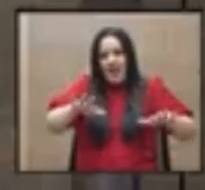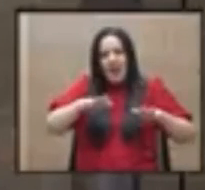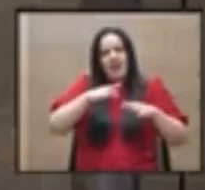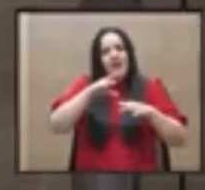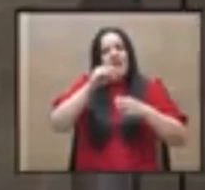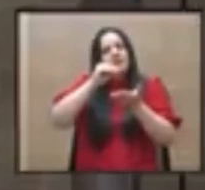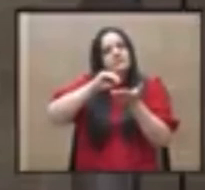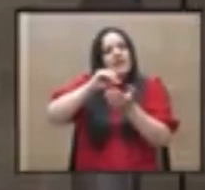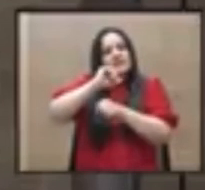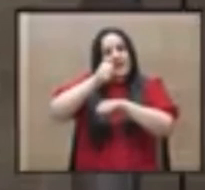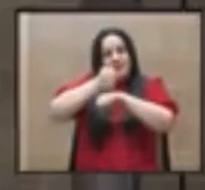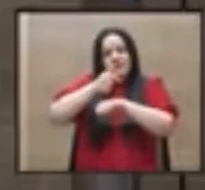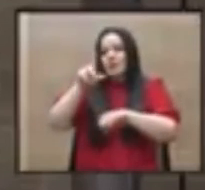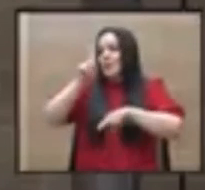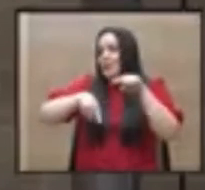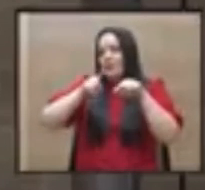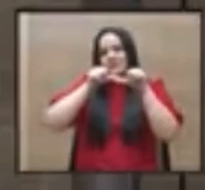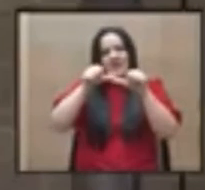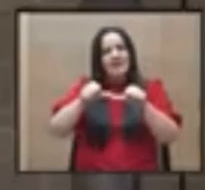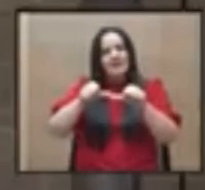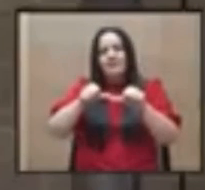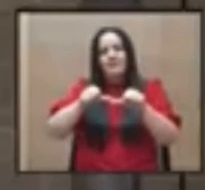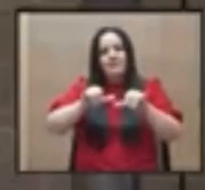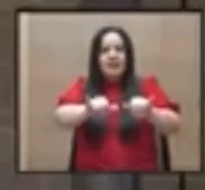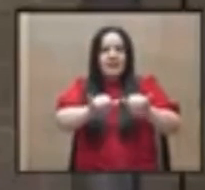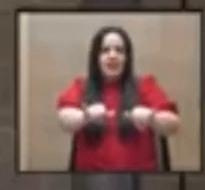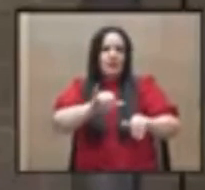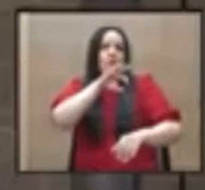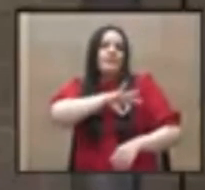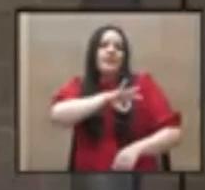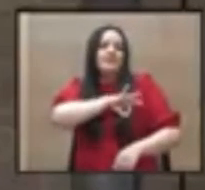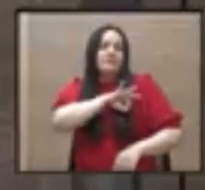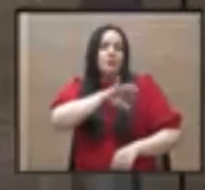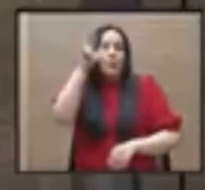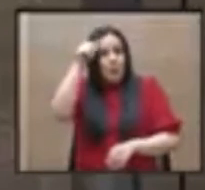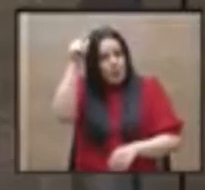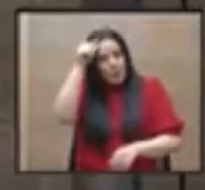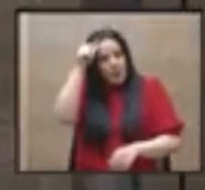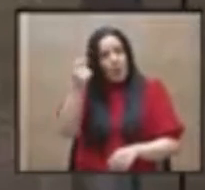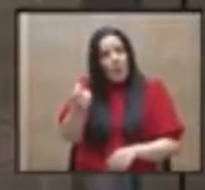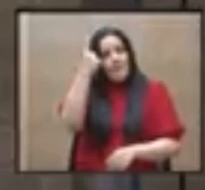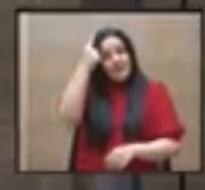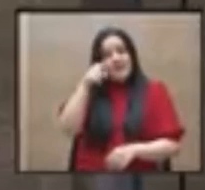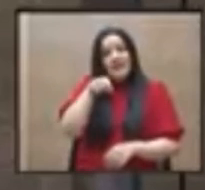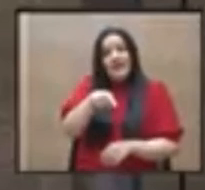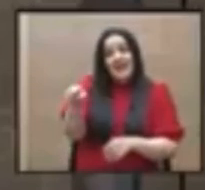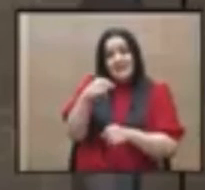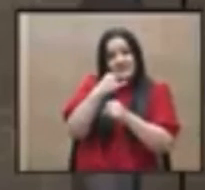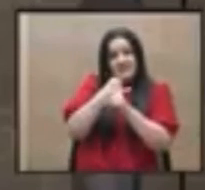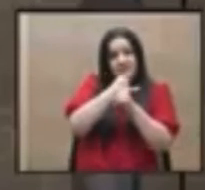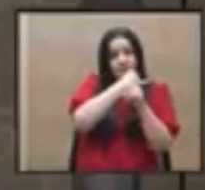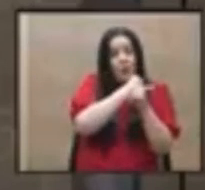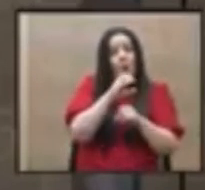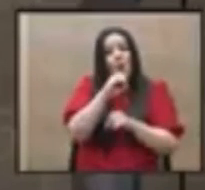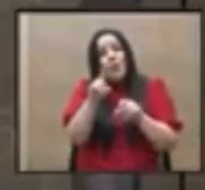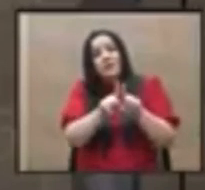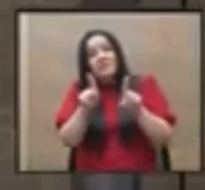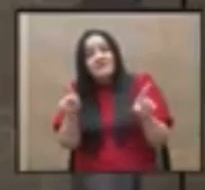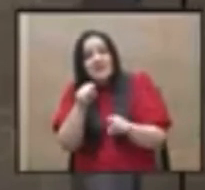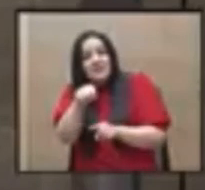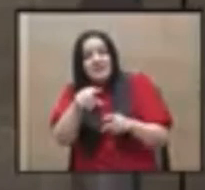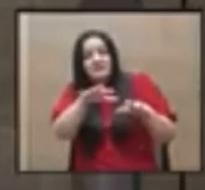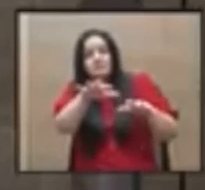de beneficios. Es lógico y es comprensible que las instituciones o los diferentes sectores